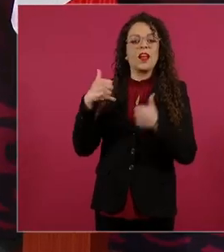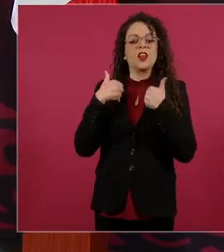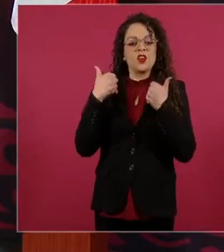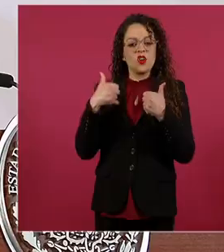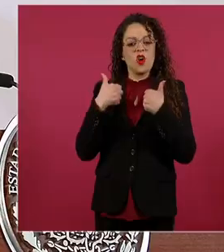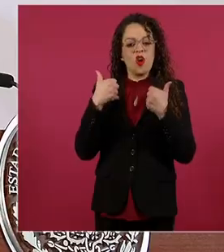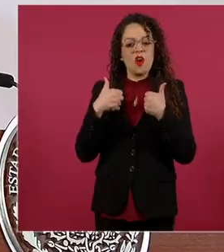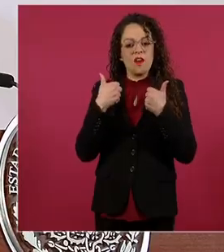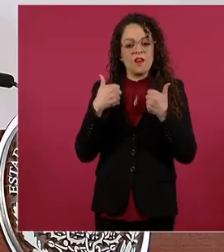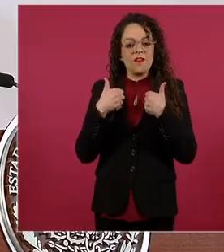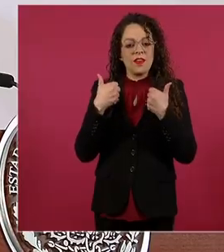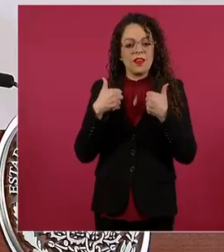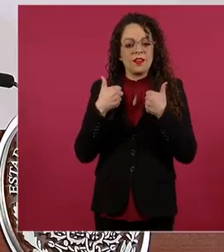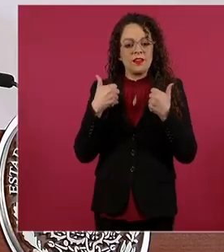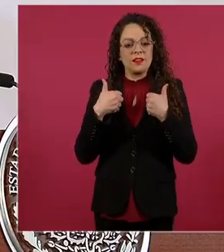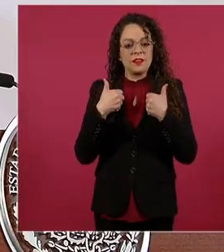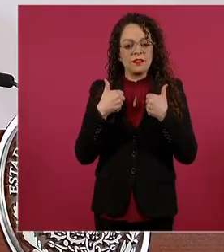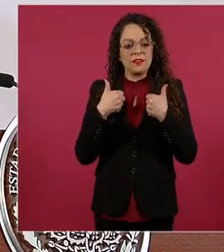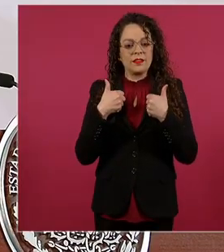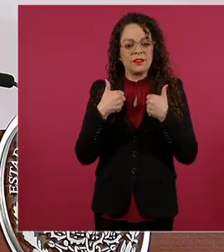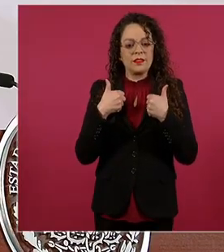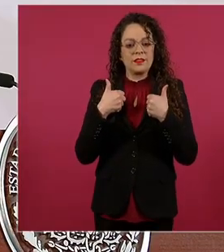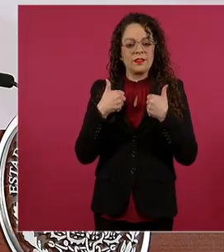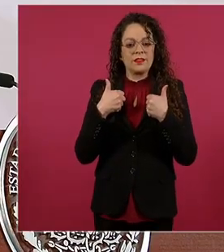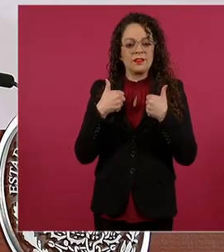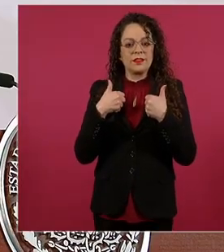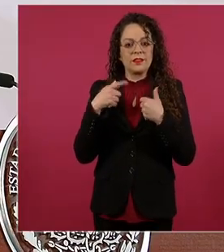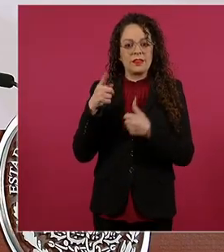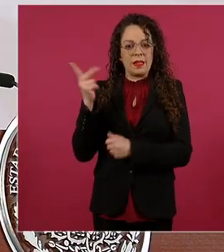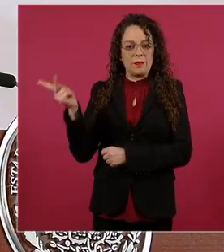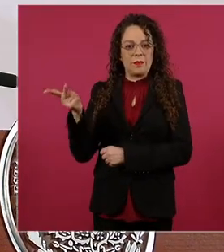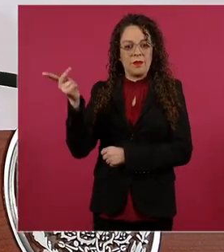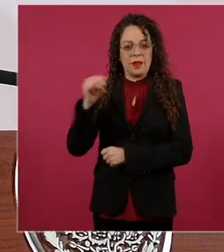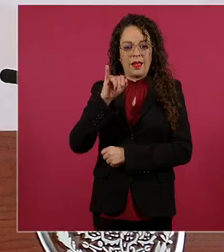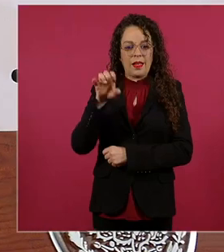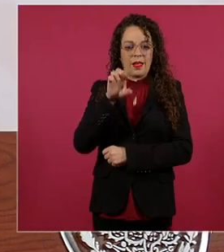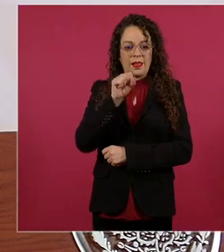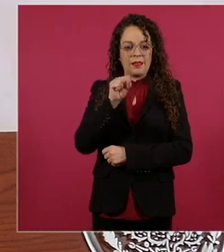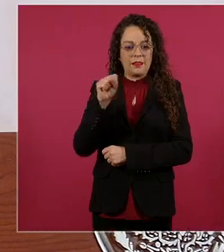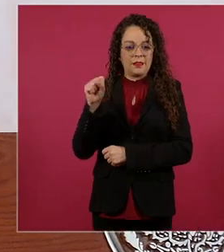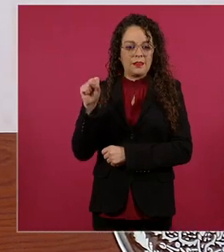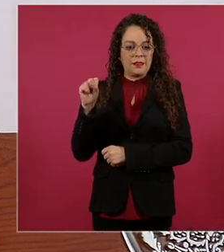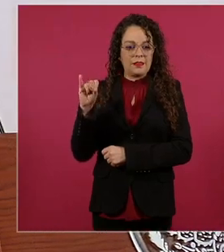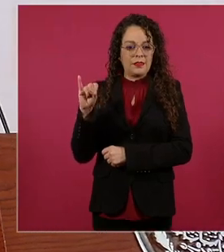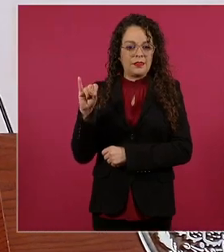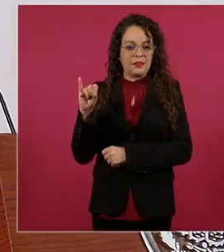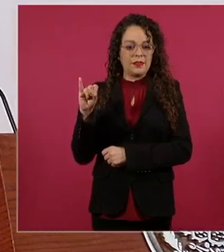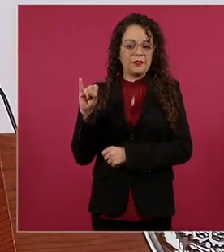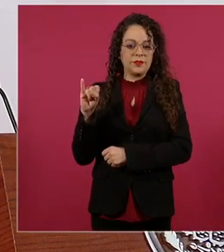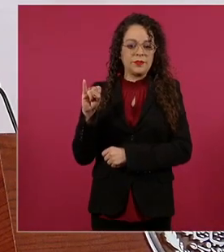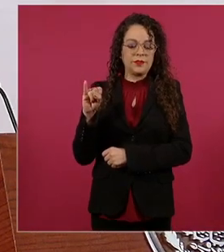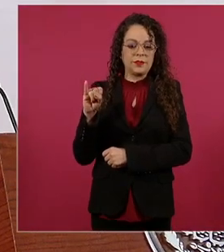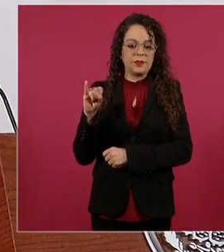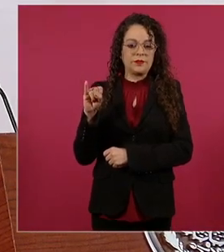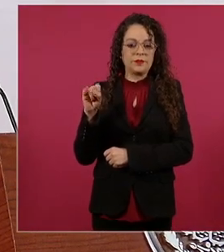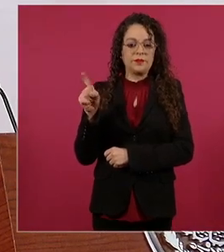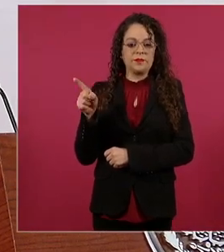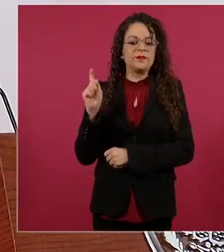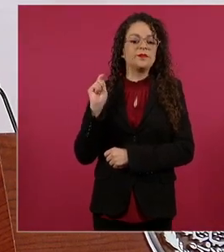que está pregúntale a Yesy creo que es una aportación